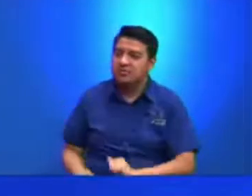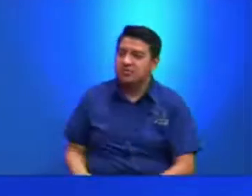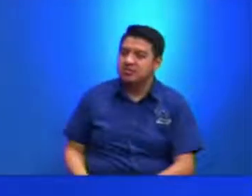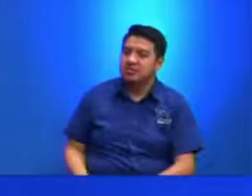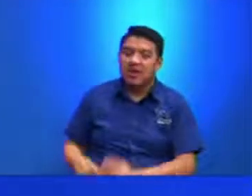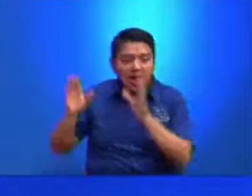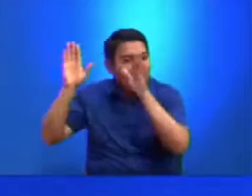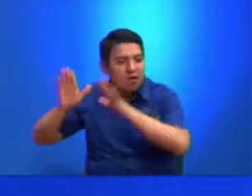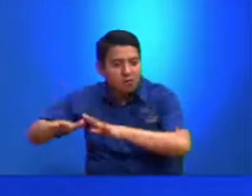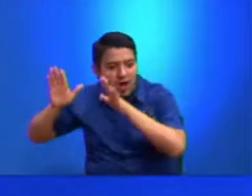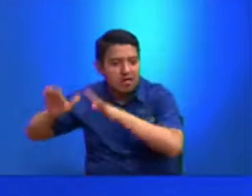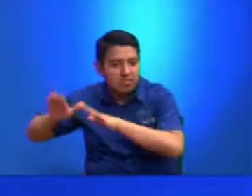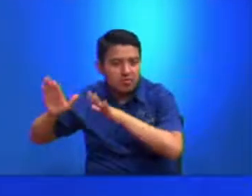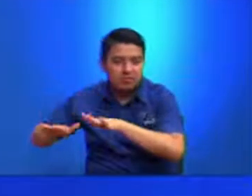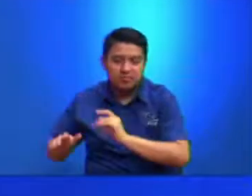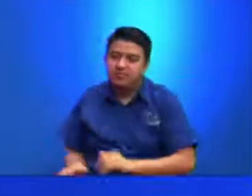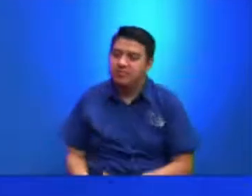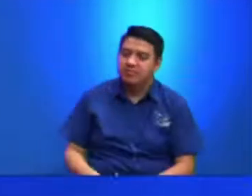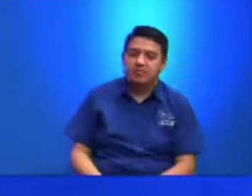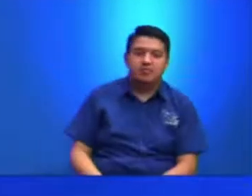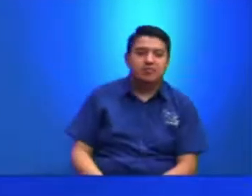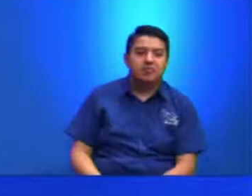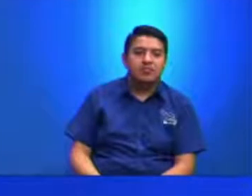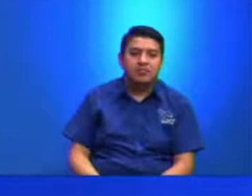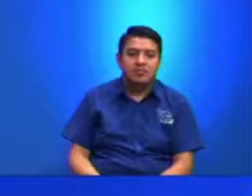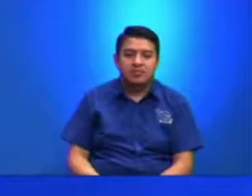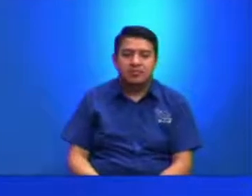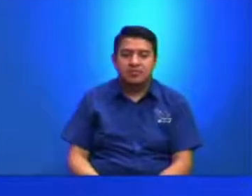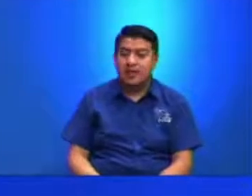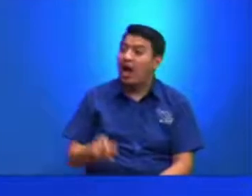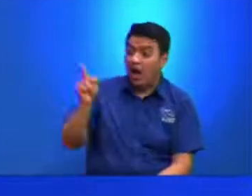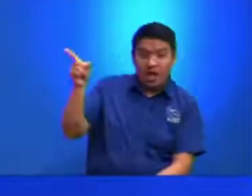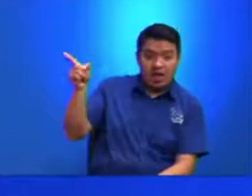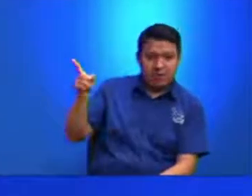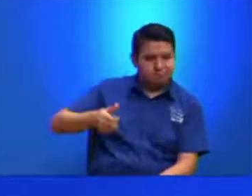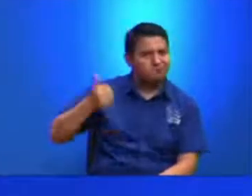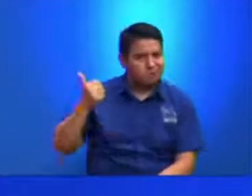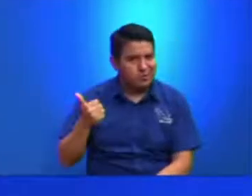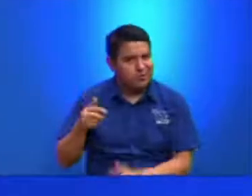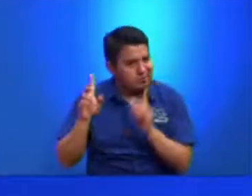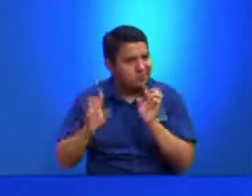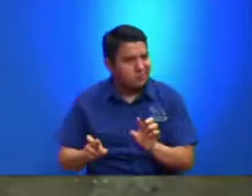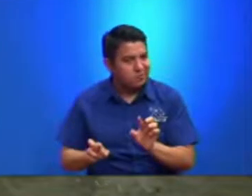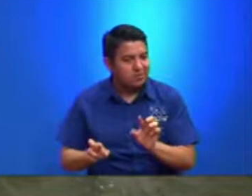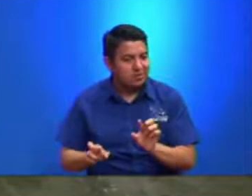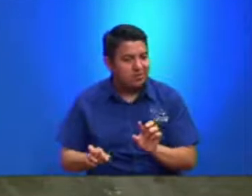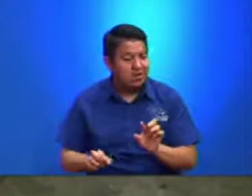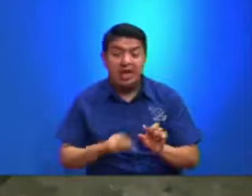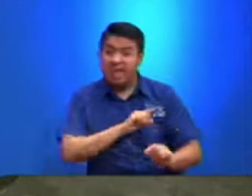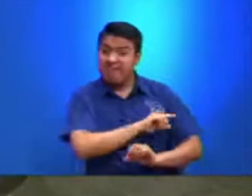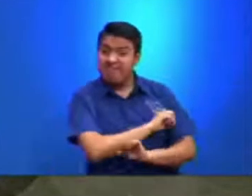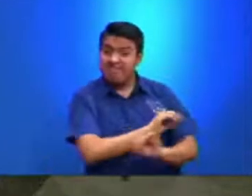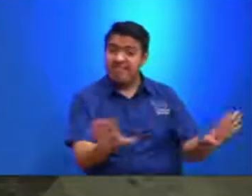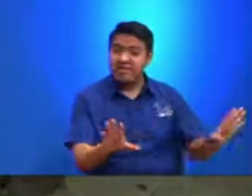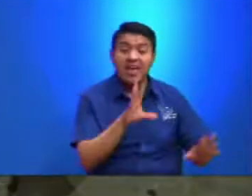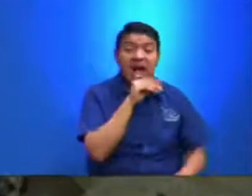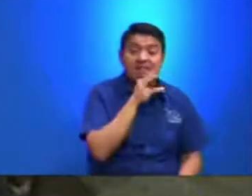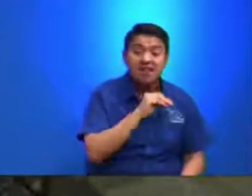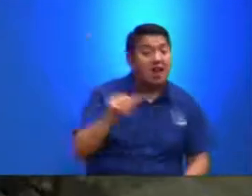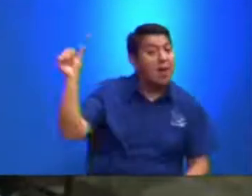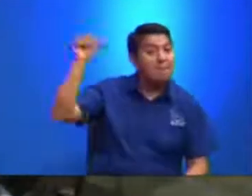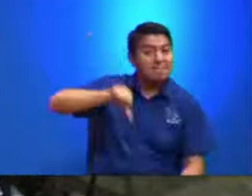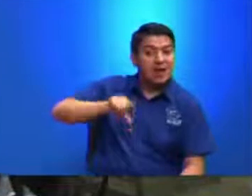adulando, no muchito le cae mal, dice, ese es buena gente, déjenmelo tranquilo. Porque la